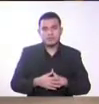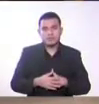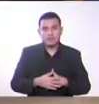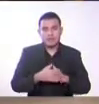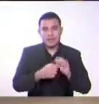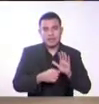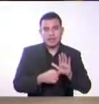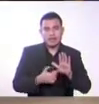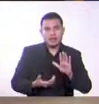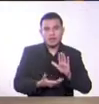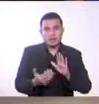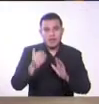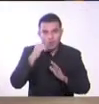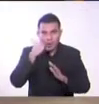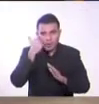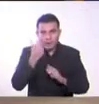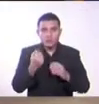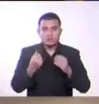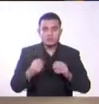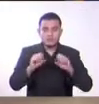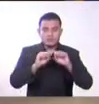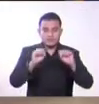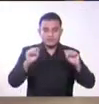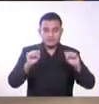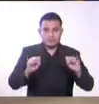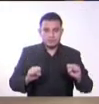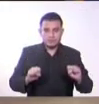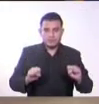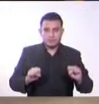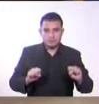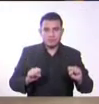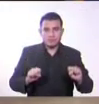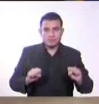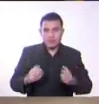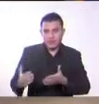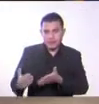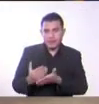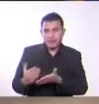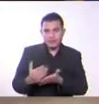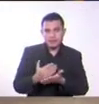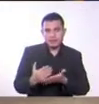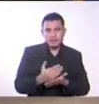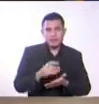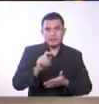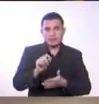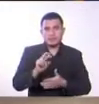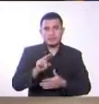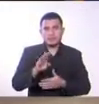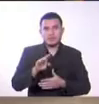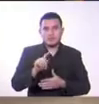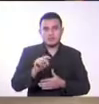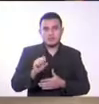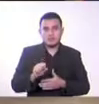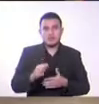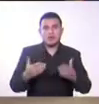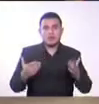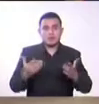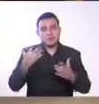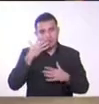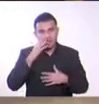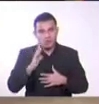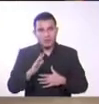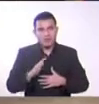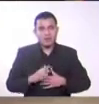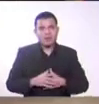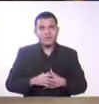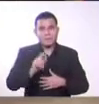los jóvenes cómo es la estructura también de la recaudación de los tributos. De acuerdo, vamos a hacer algunos ejemplos en la pizarra, ¿verdad,